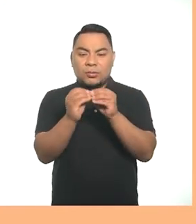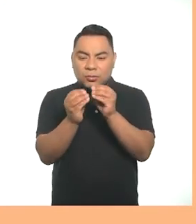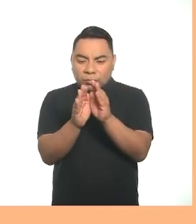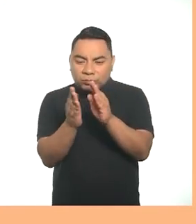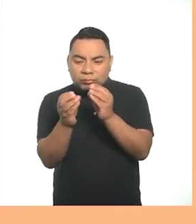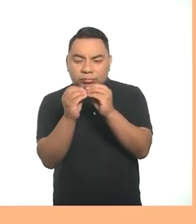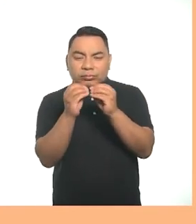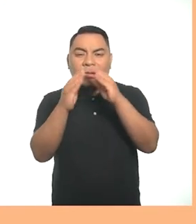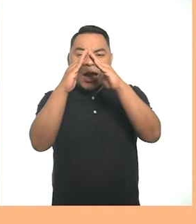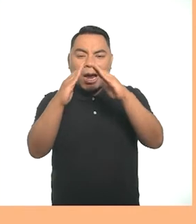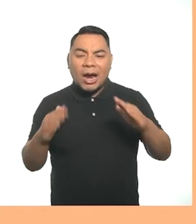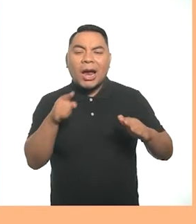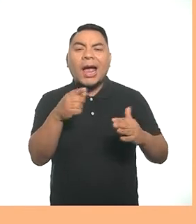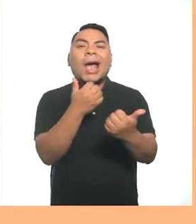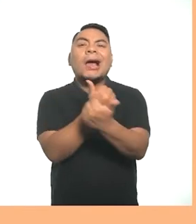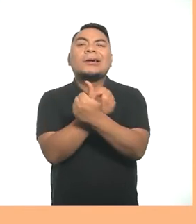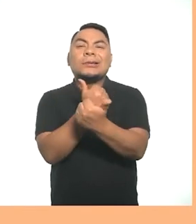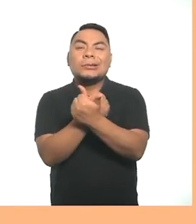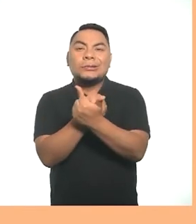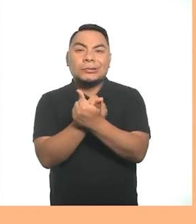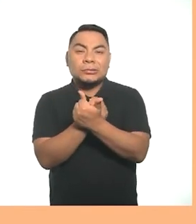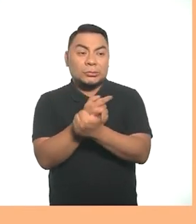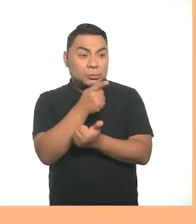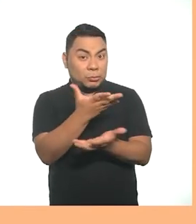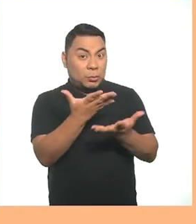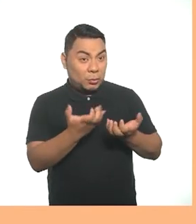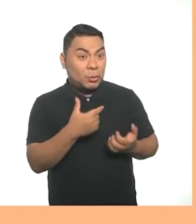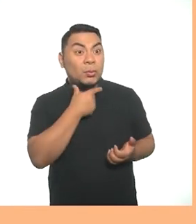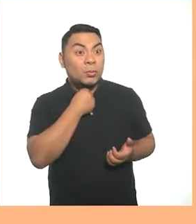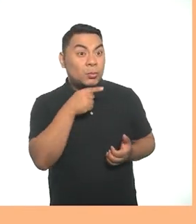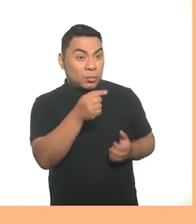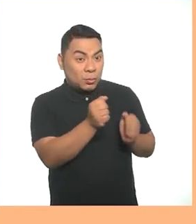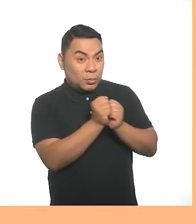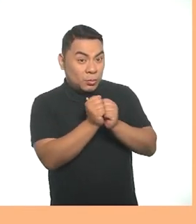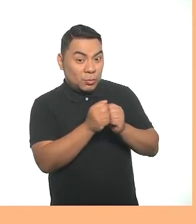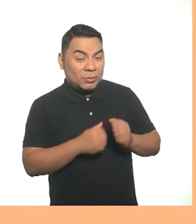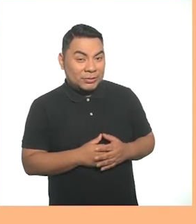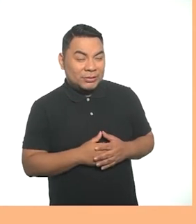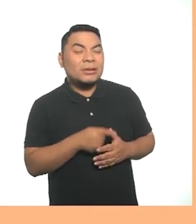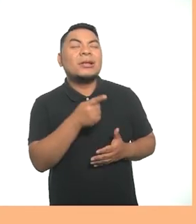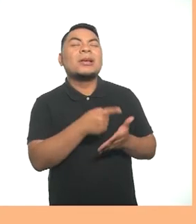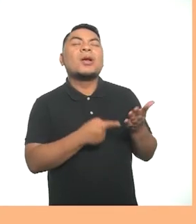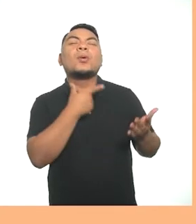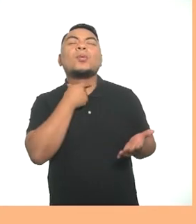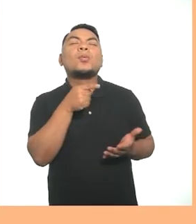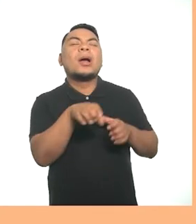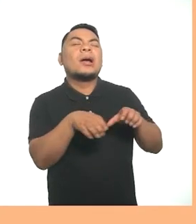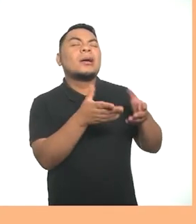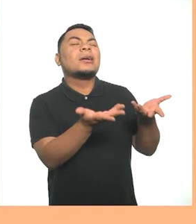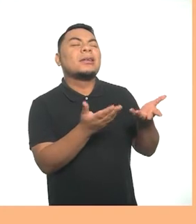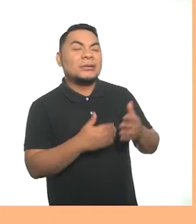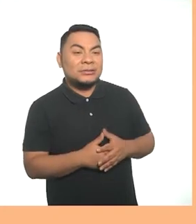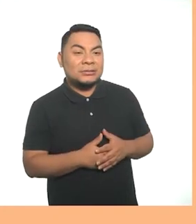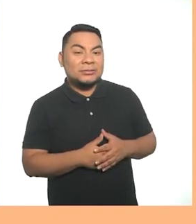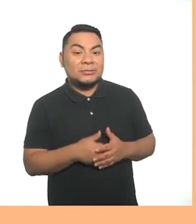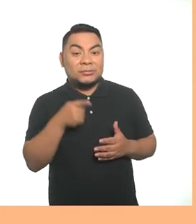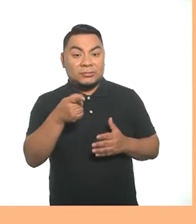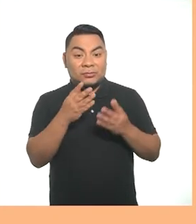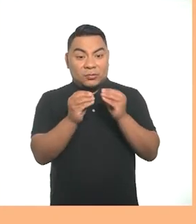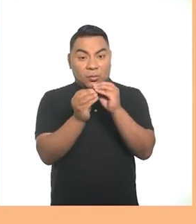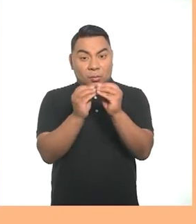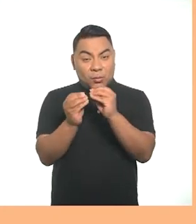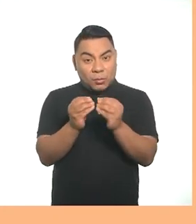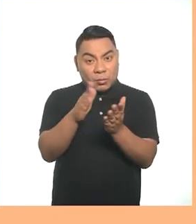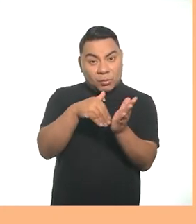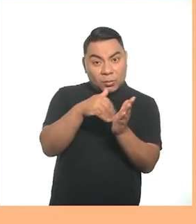retablos ayacuchanos. ¿Te gustaría que hagamos uno juntos? ¿Qué te gustaría hacer? ¿Moldear